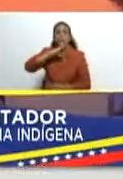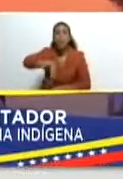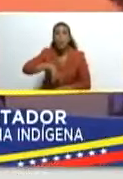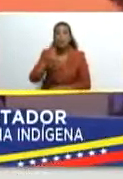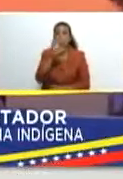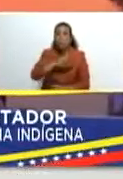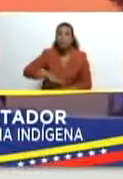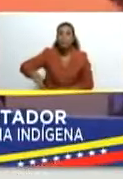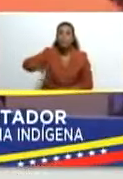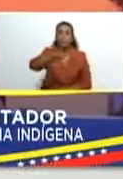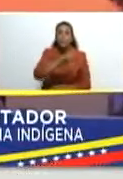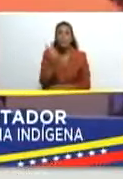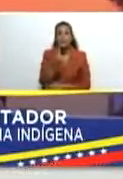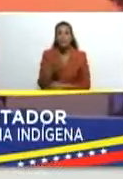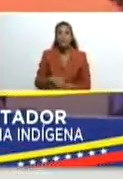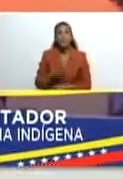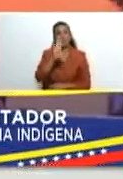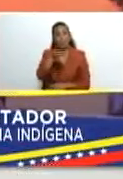Bueno, me recibió